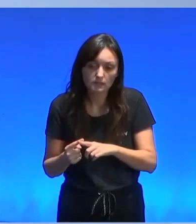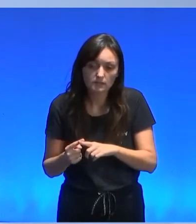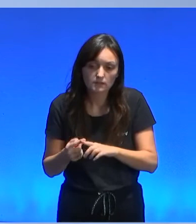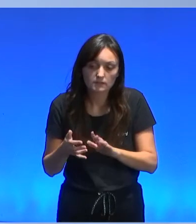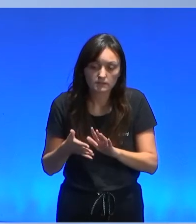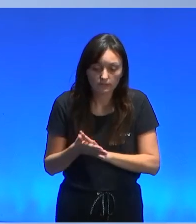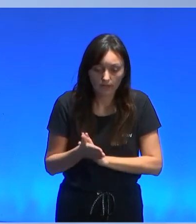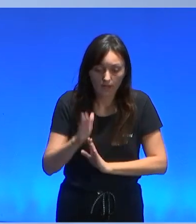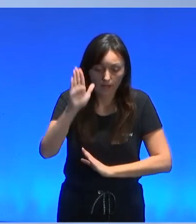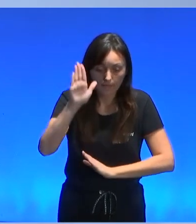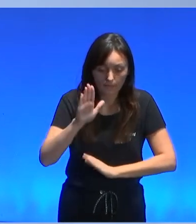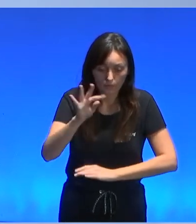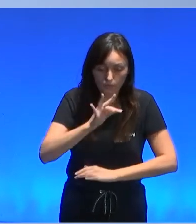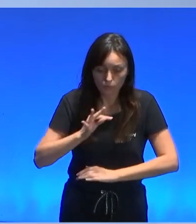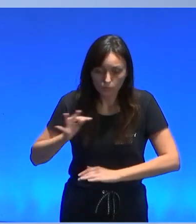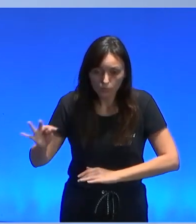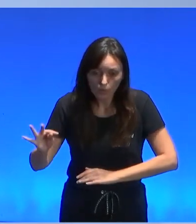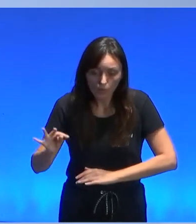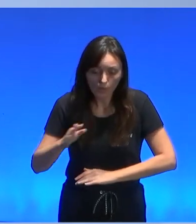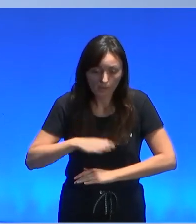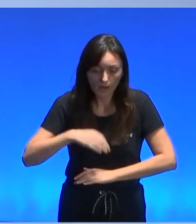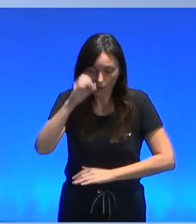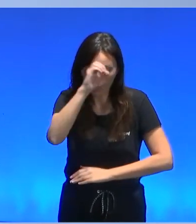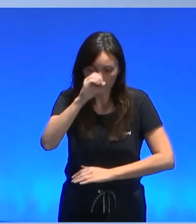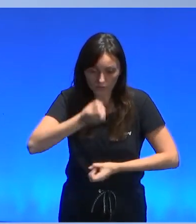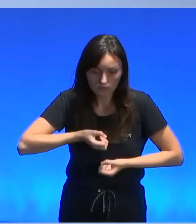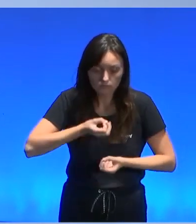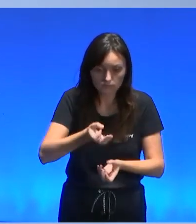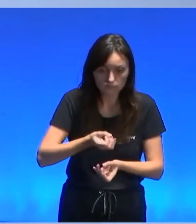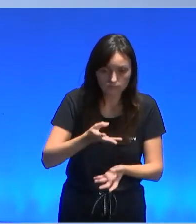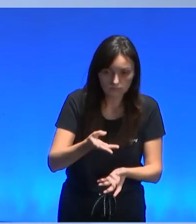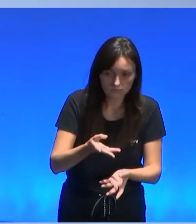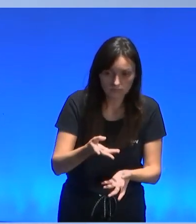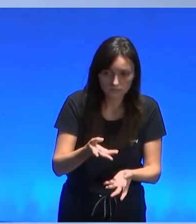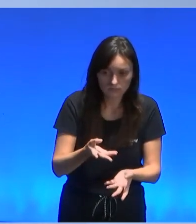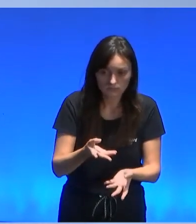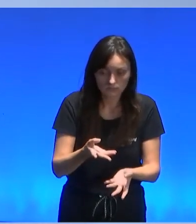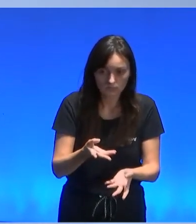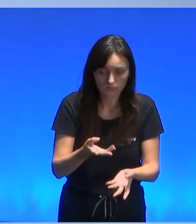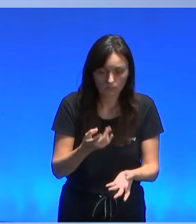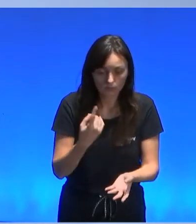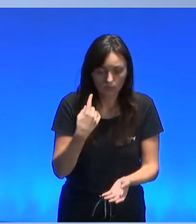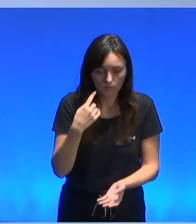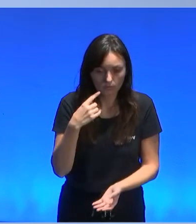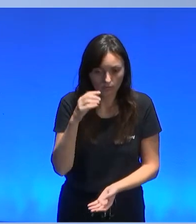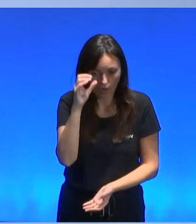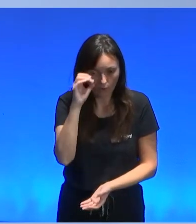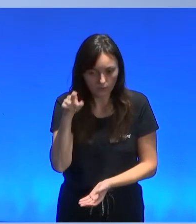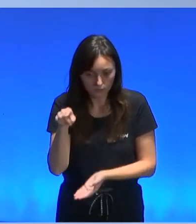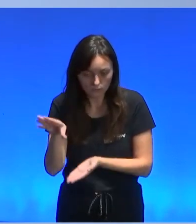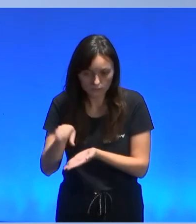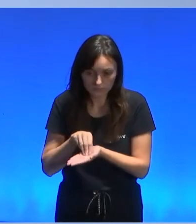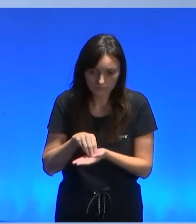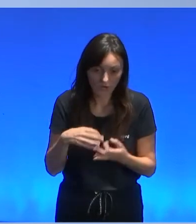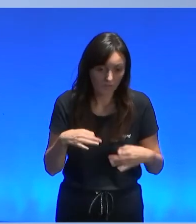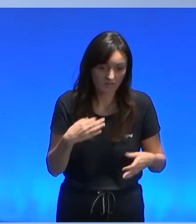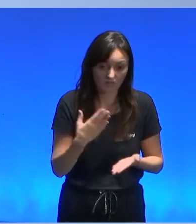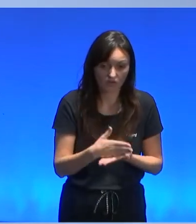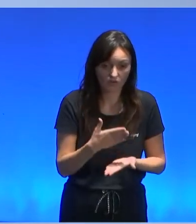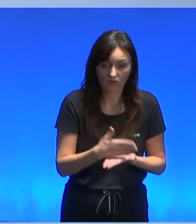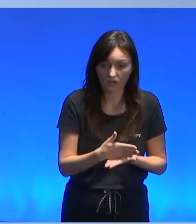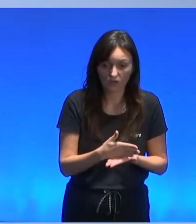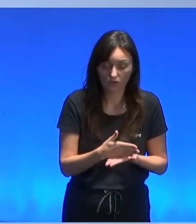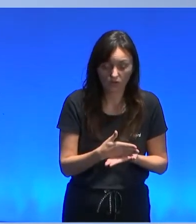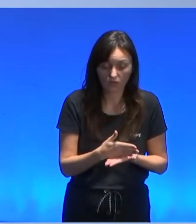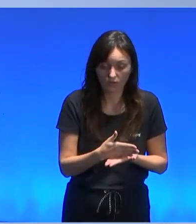tener la palabra, significa expresar la opinión, ser tenido en cuenta, y normalmente la escuela es un lugar